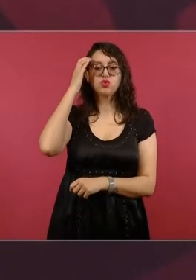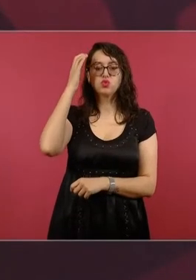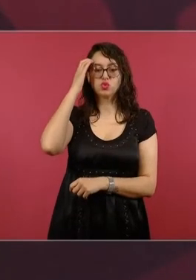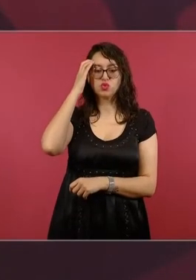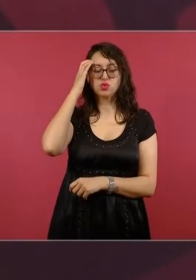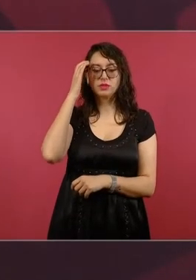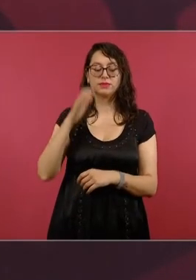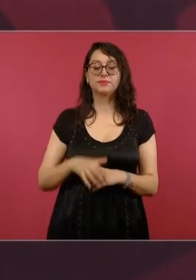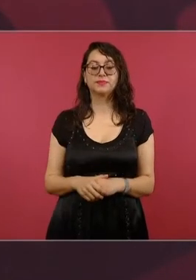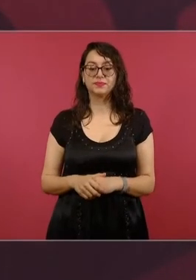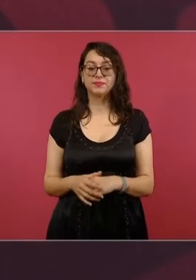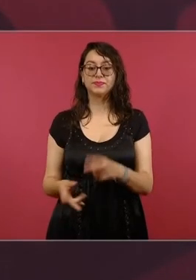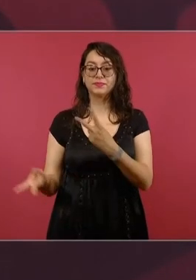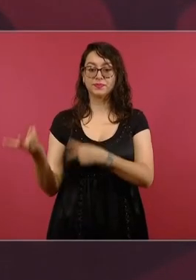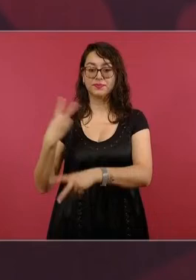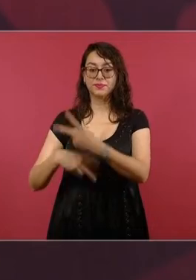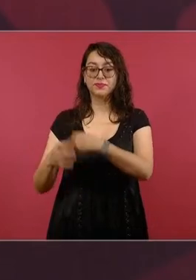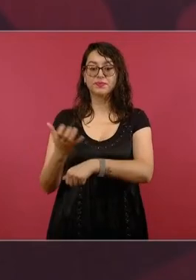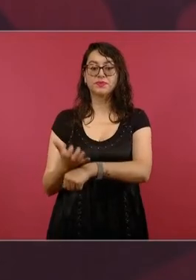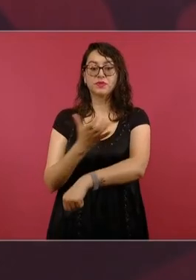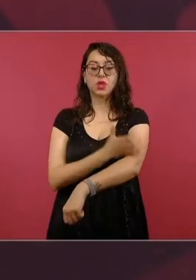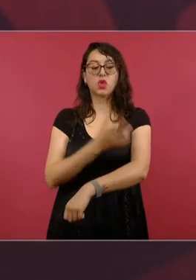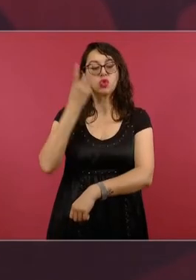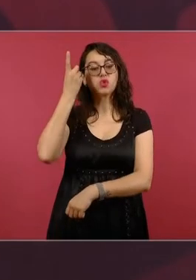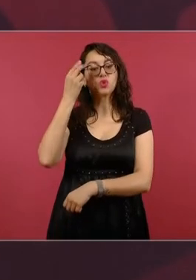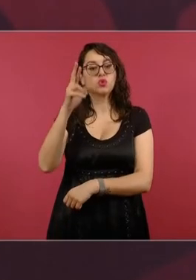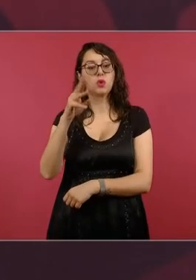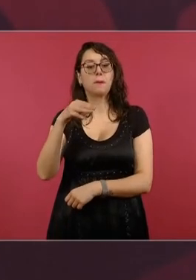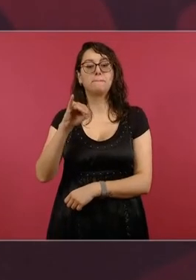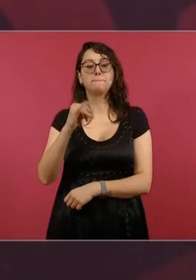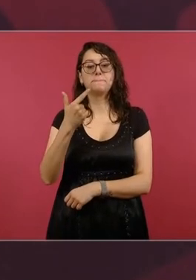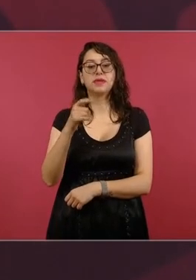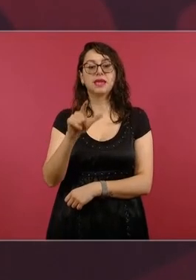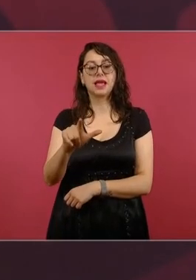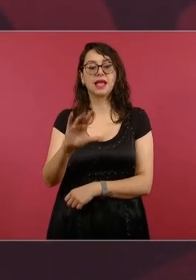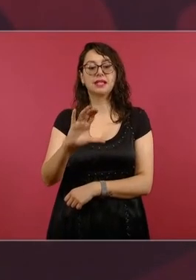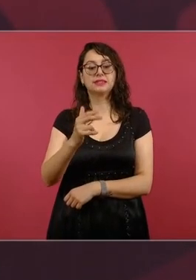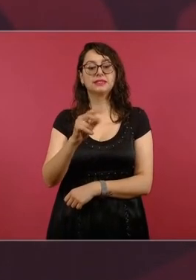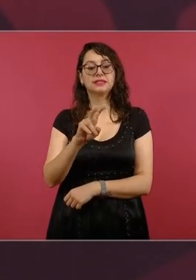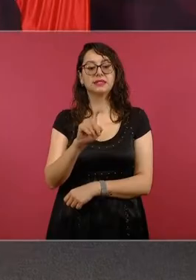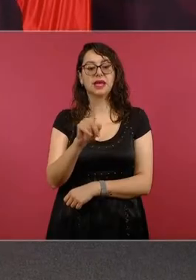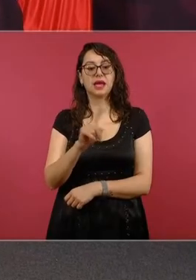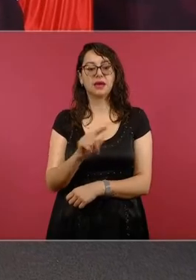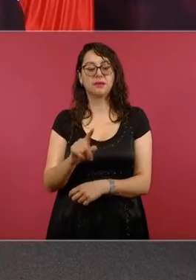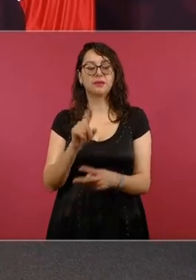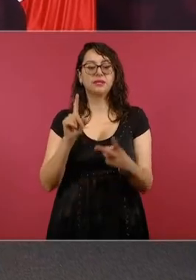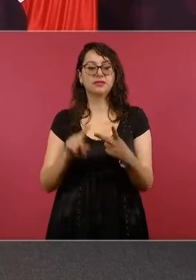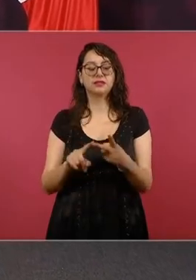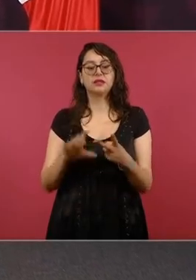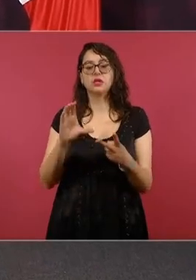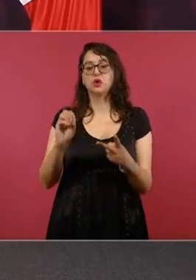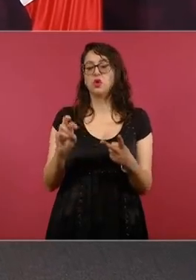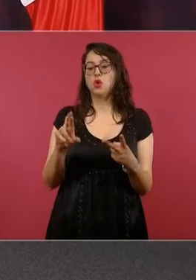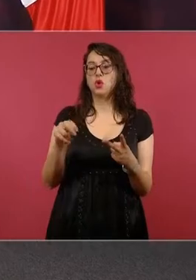El doctor Miguel Chávez y el doctor Manuel Gerardo Corona Galindo.